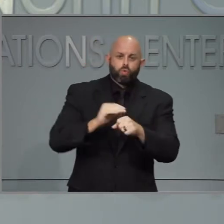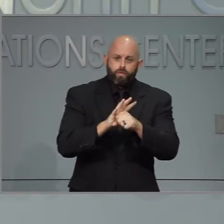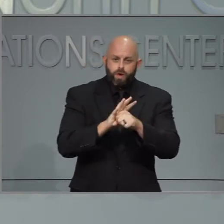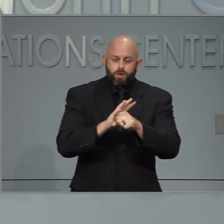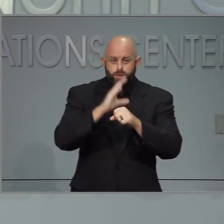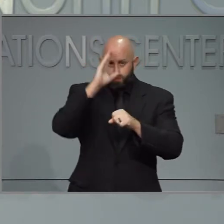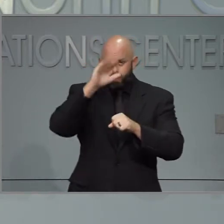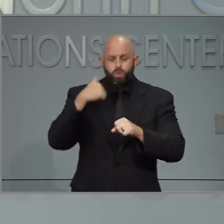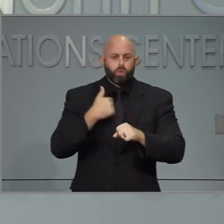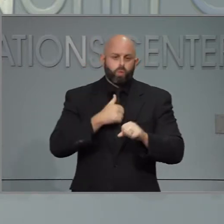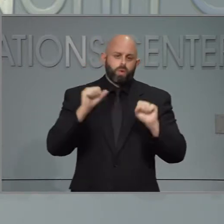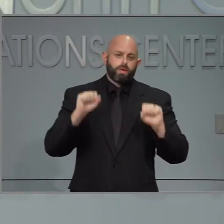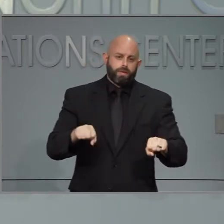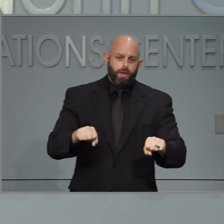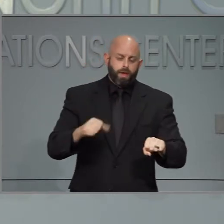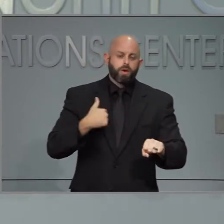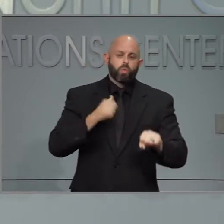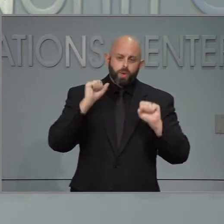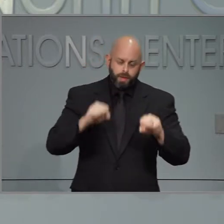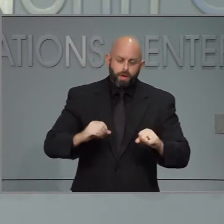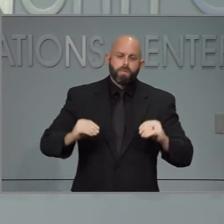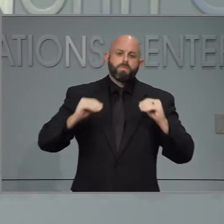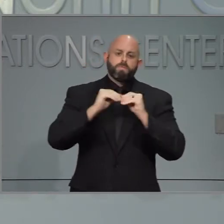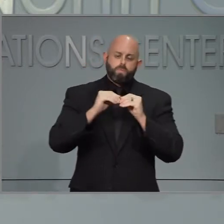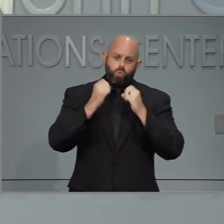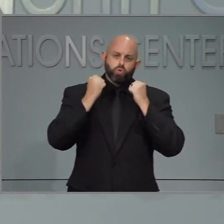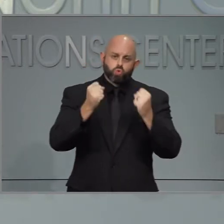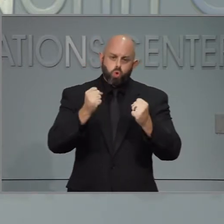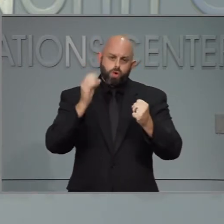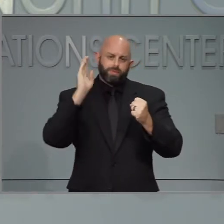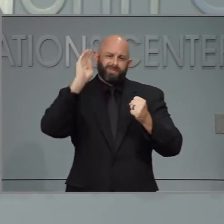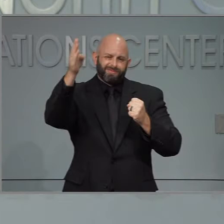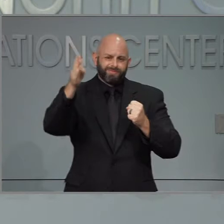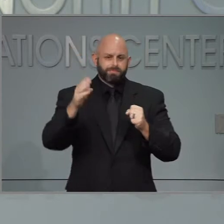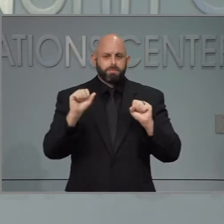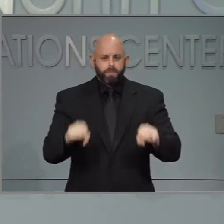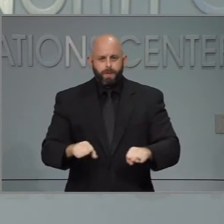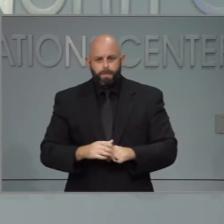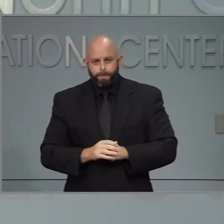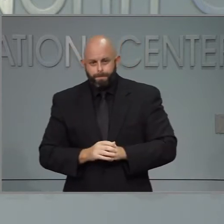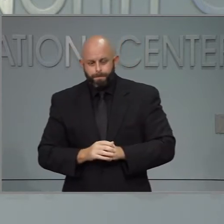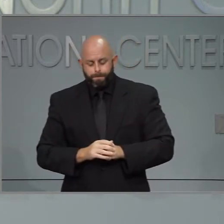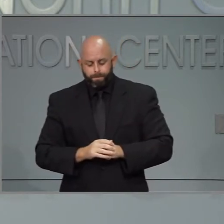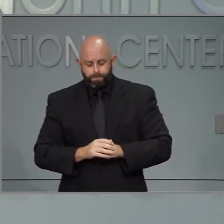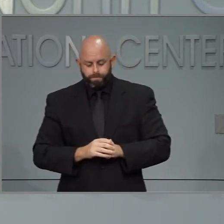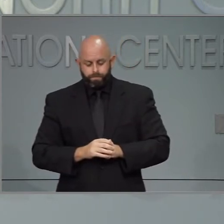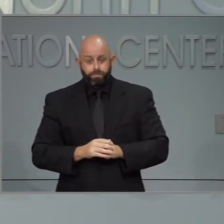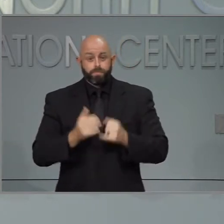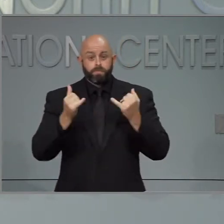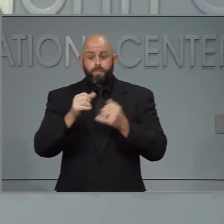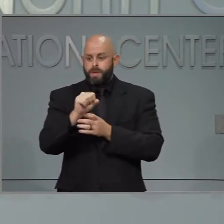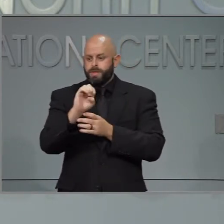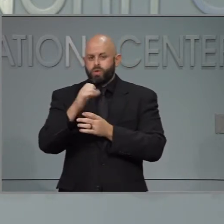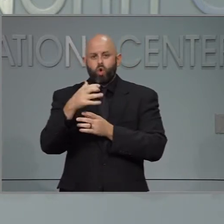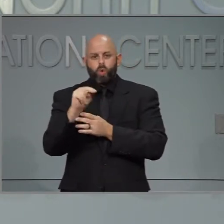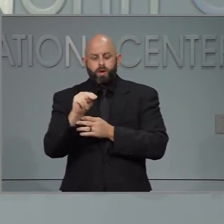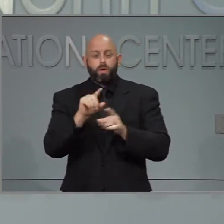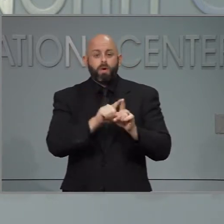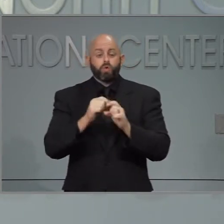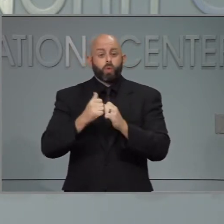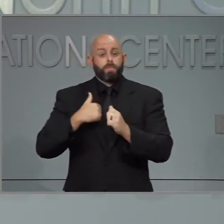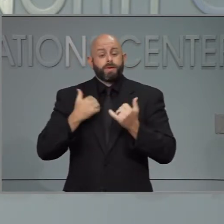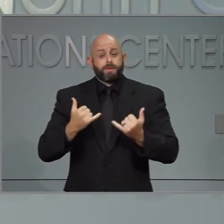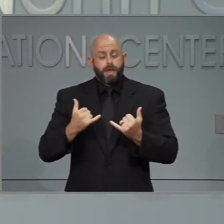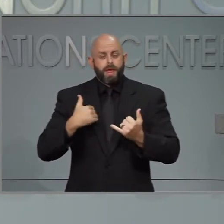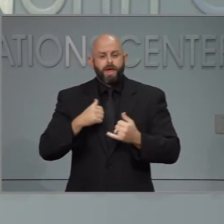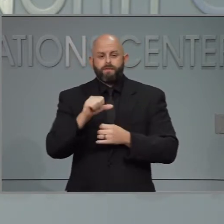fuertes y venzamos este virus. Yo sé que lo podemos hacer y al superarlo seremos más fuertes. Junto con la secretaria Cohen, también